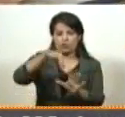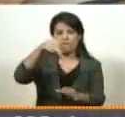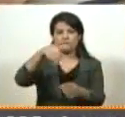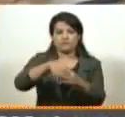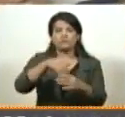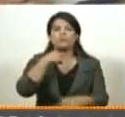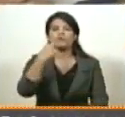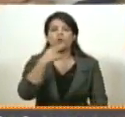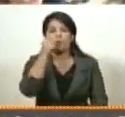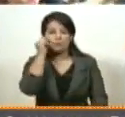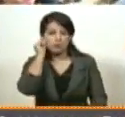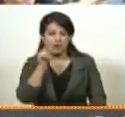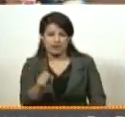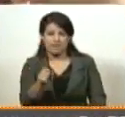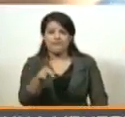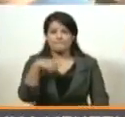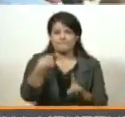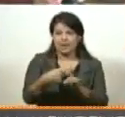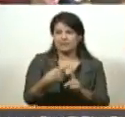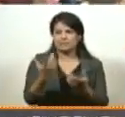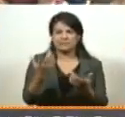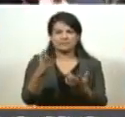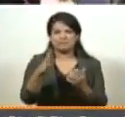voceras, y en más de